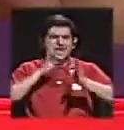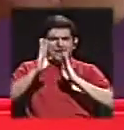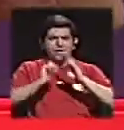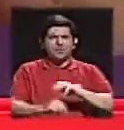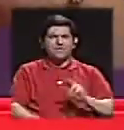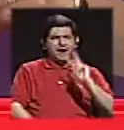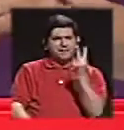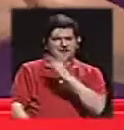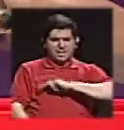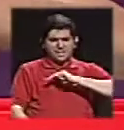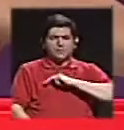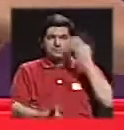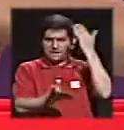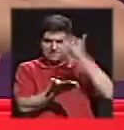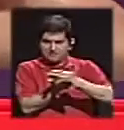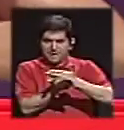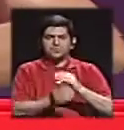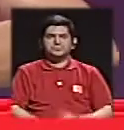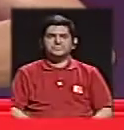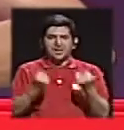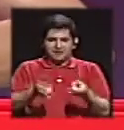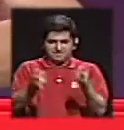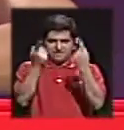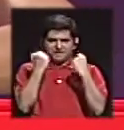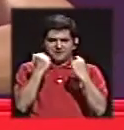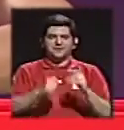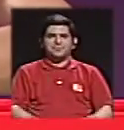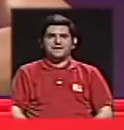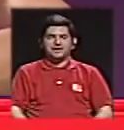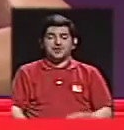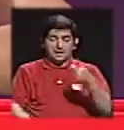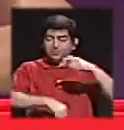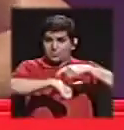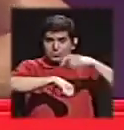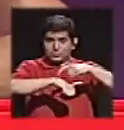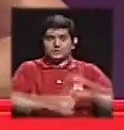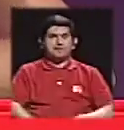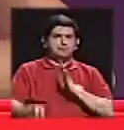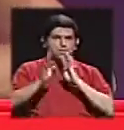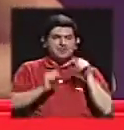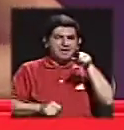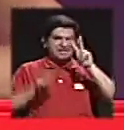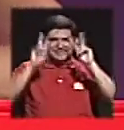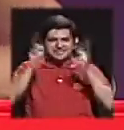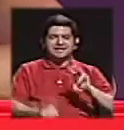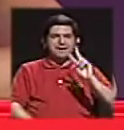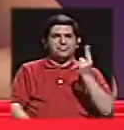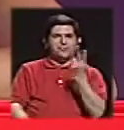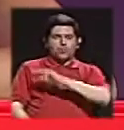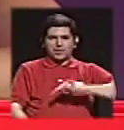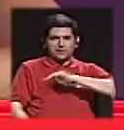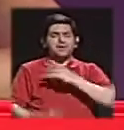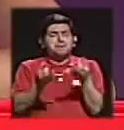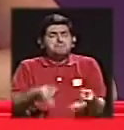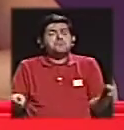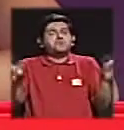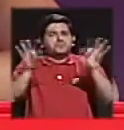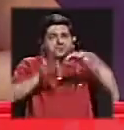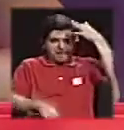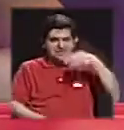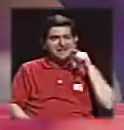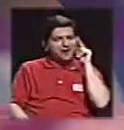moral, vamos a hacer un corte, regresamos muy pronto con ustedes y vamos a hablar de ese tema de la doble moral. Es fundamental, me